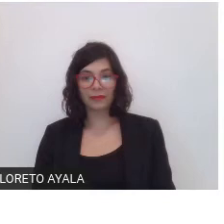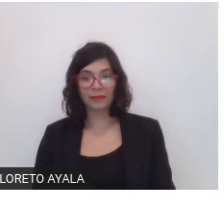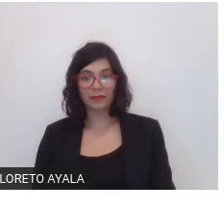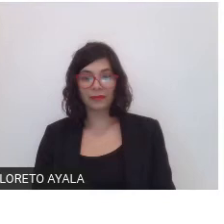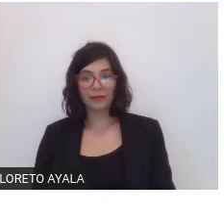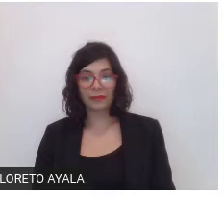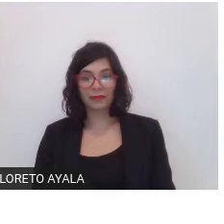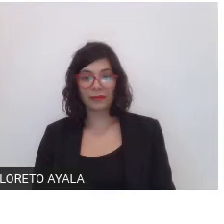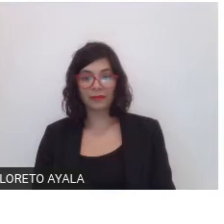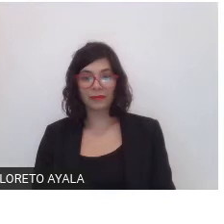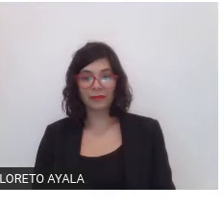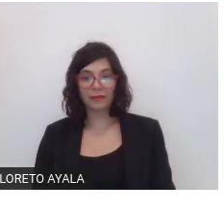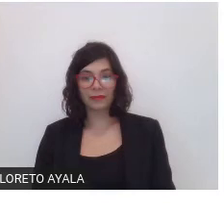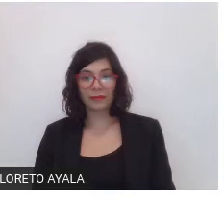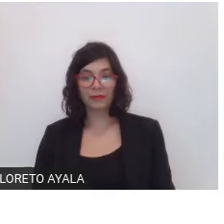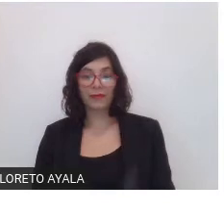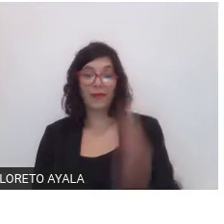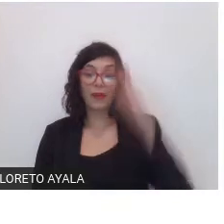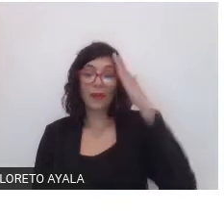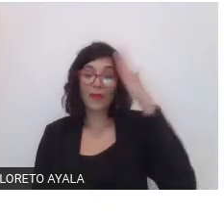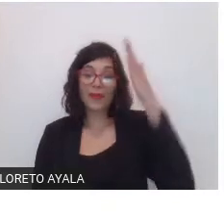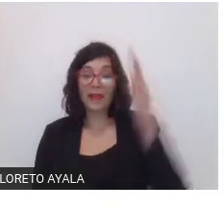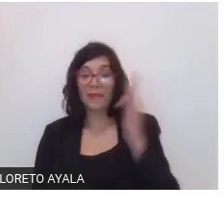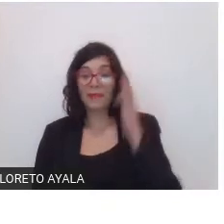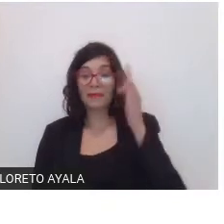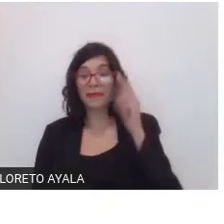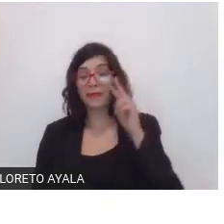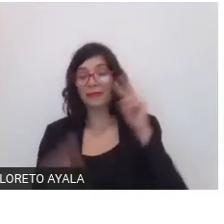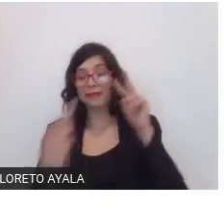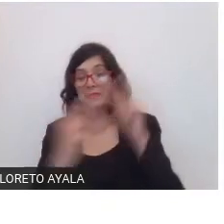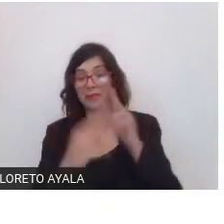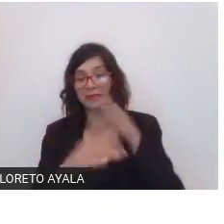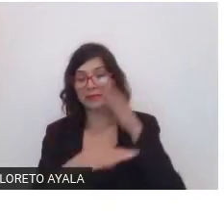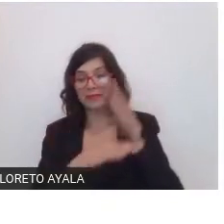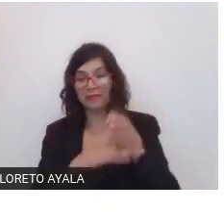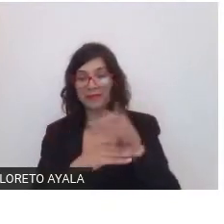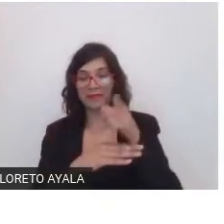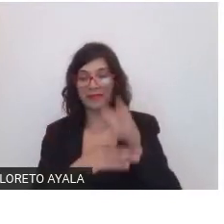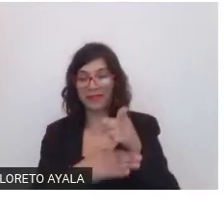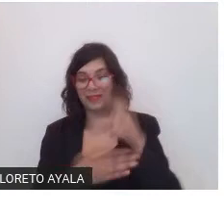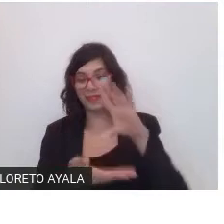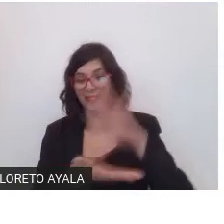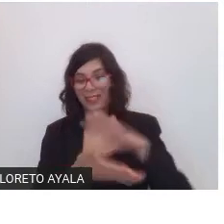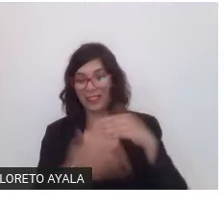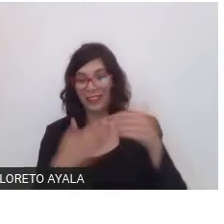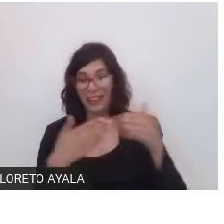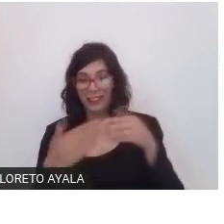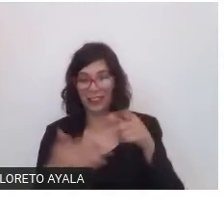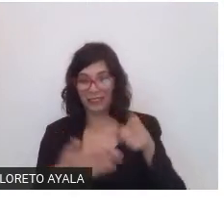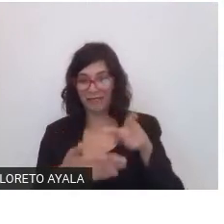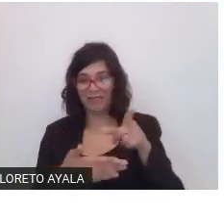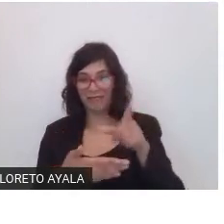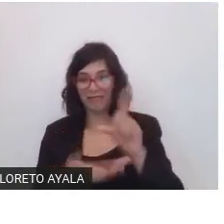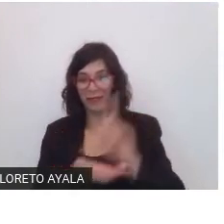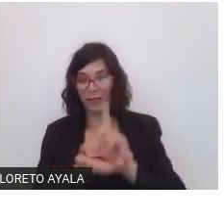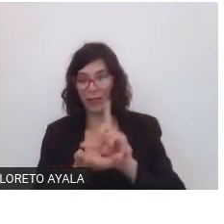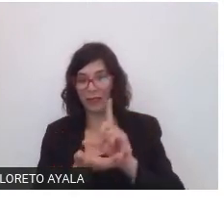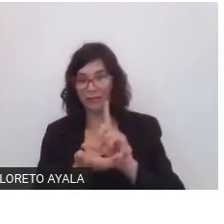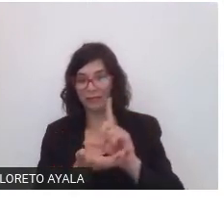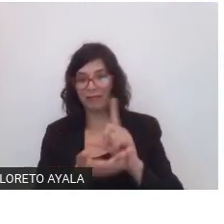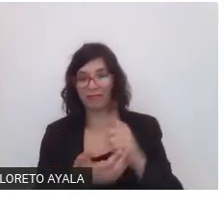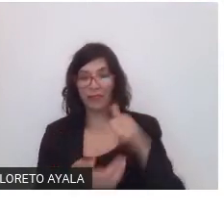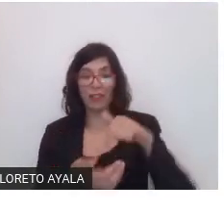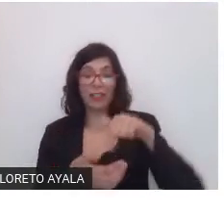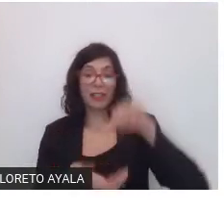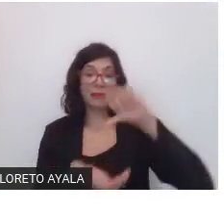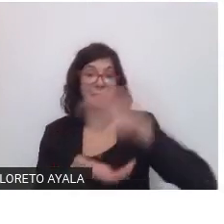Algún día lo vamos a visitar, don Jorge. Un hermoso país, no, nos el que tenemos nosotros y sin lugar a dudas también diferente,